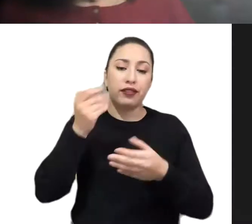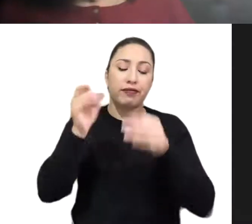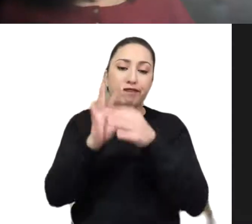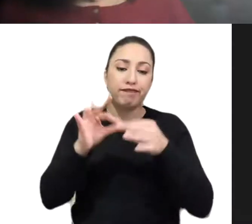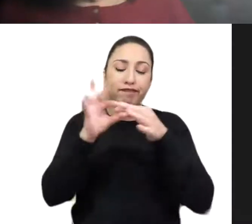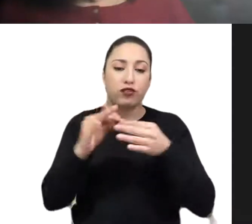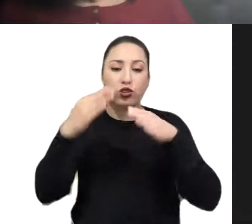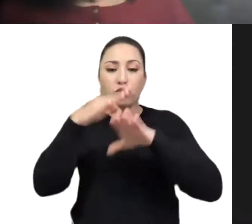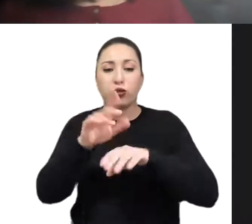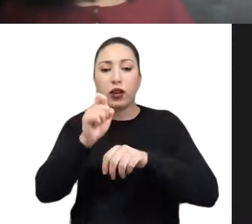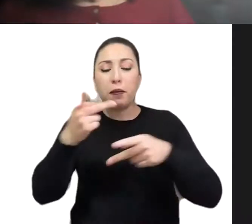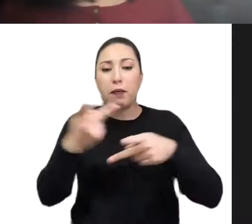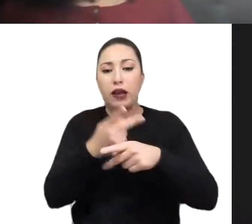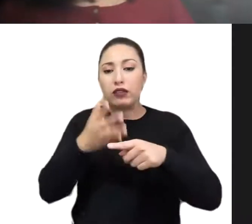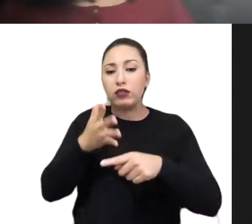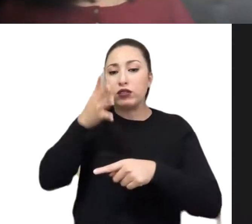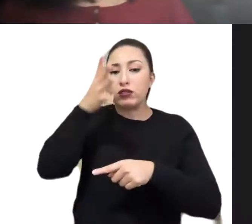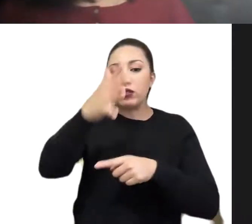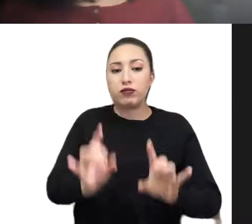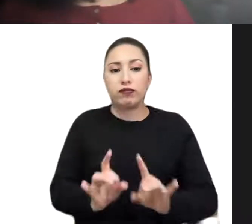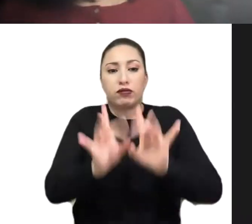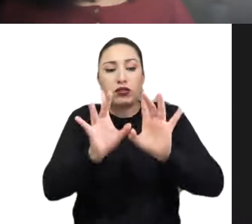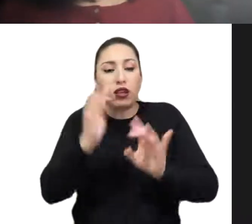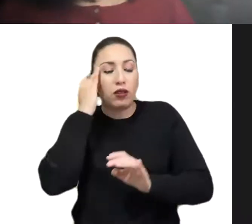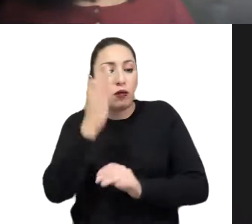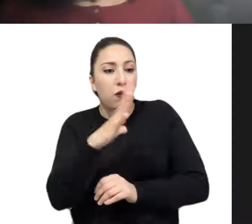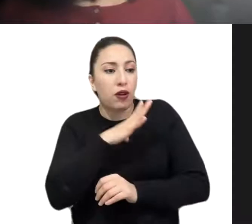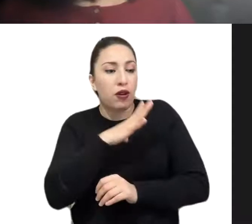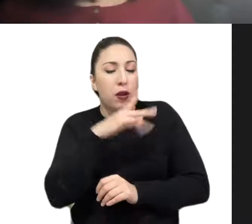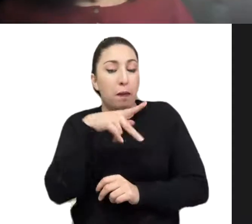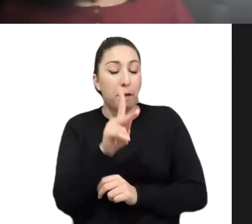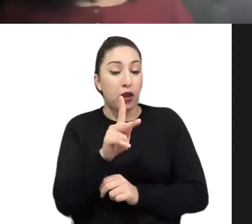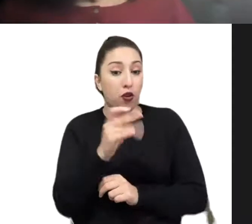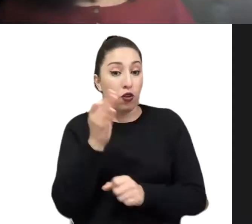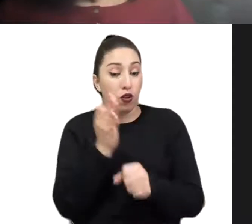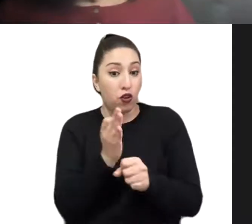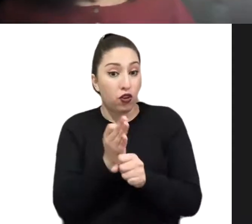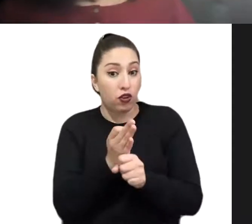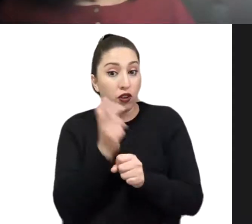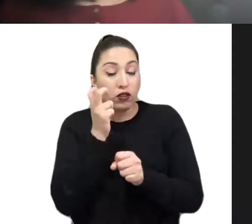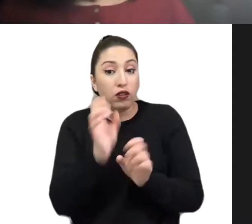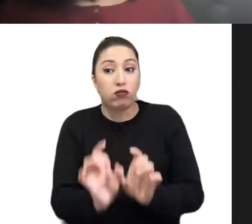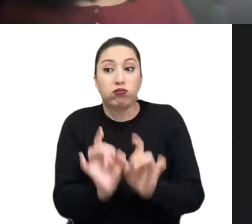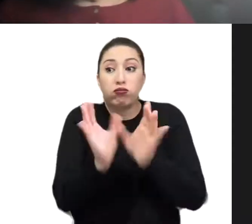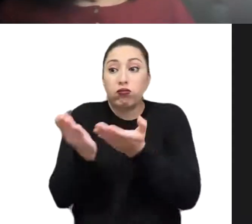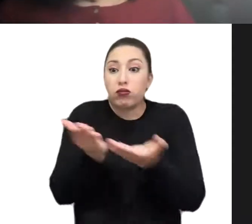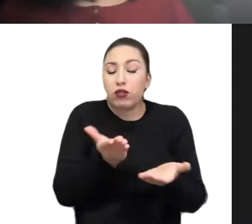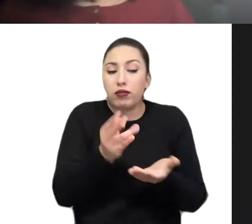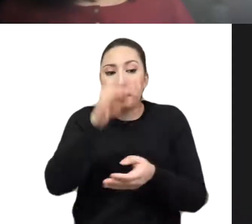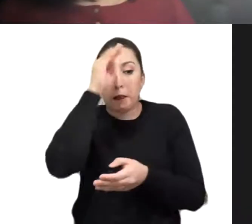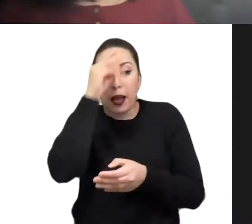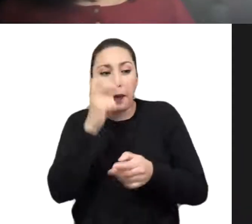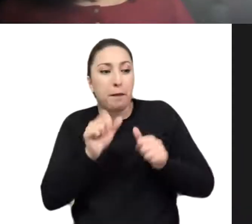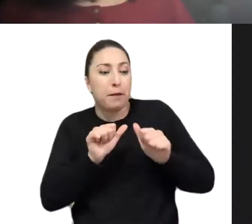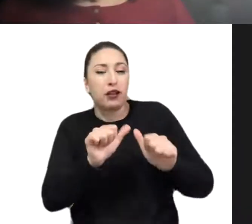cuestiones impredecibles, pero de las que ya lo son, de las que ya no lo son, no podemos escapar. Y